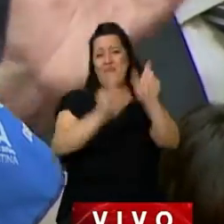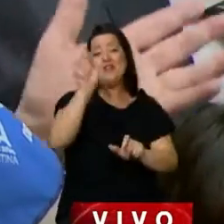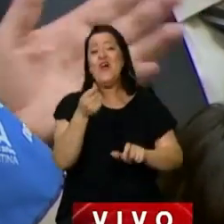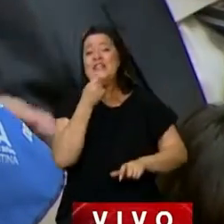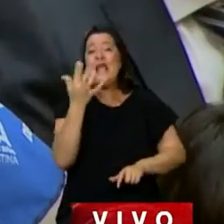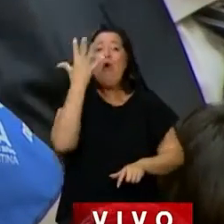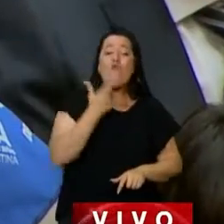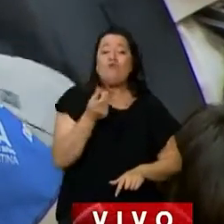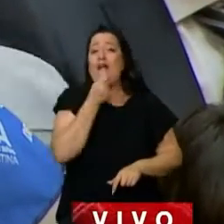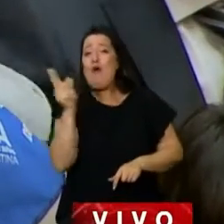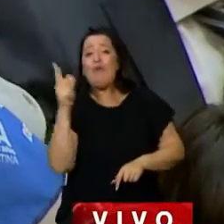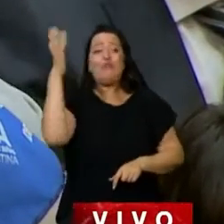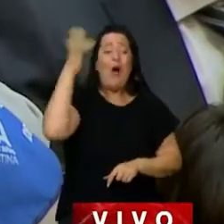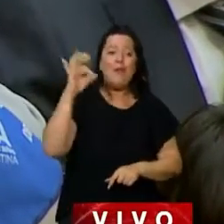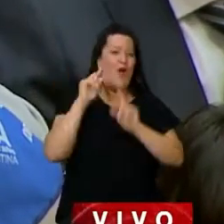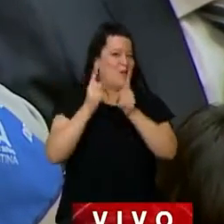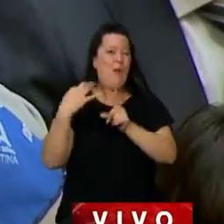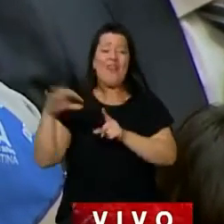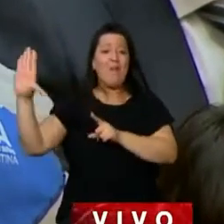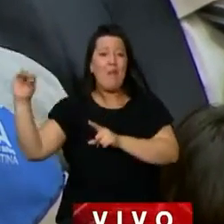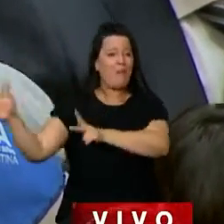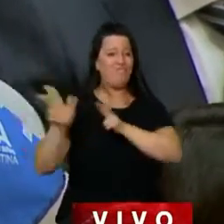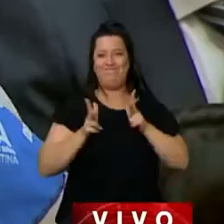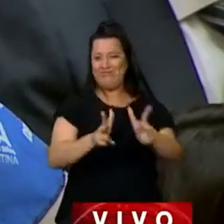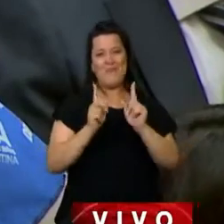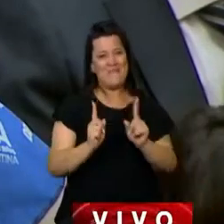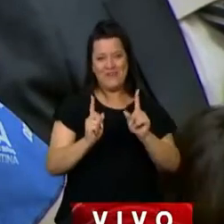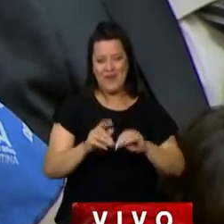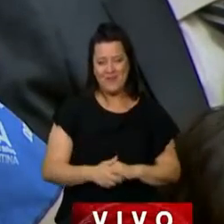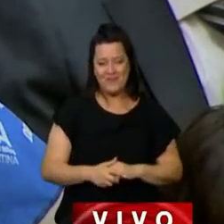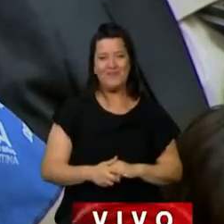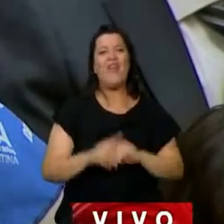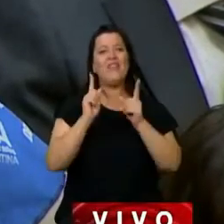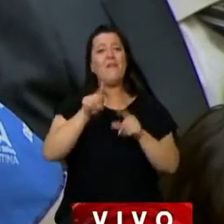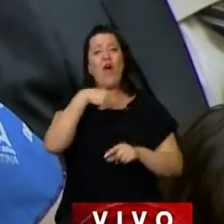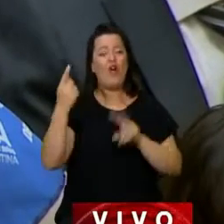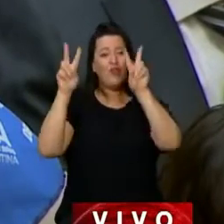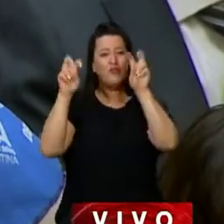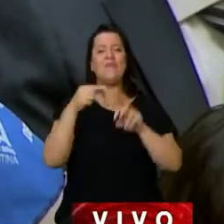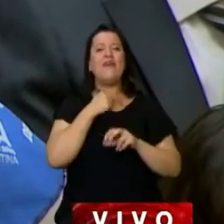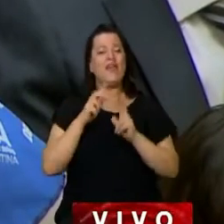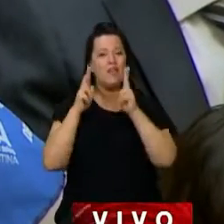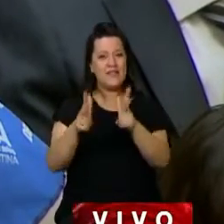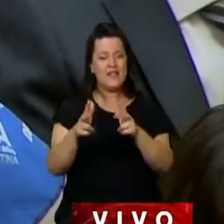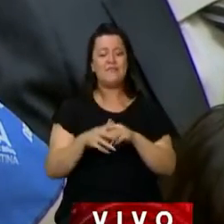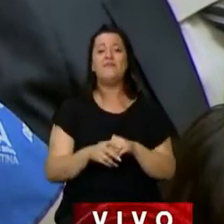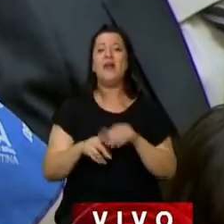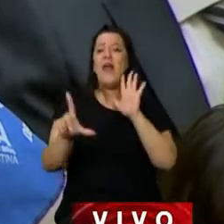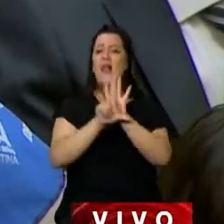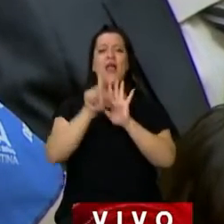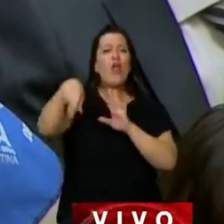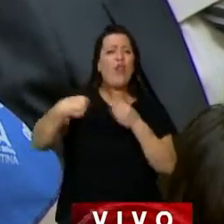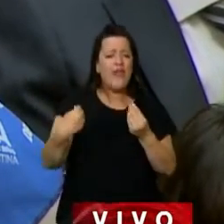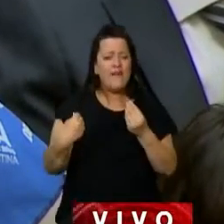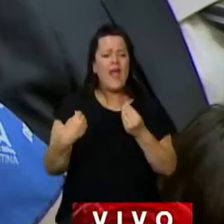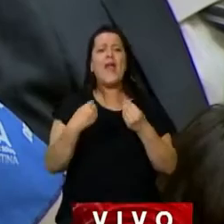guste o no nos gusten las opiniones que se están dando. Otro tema que quiero destacar es que esta ley surge